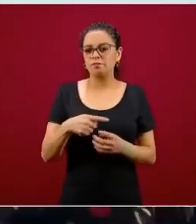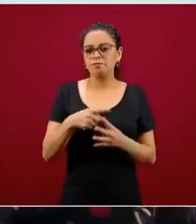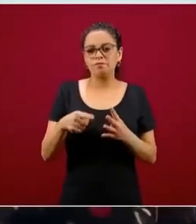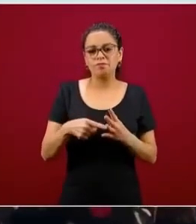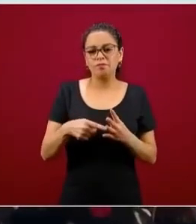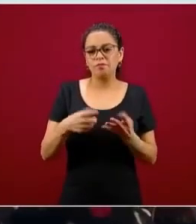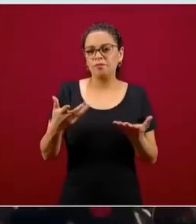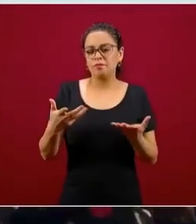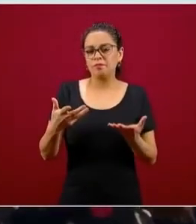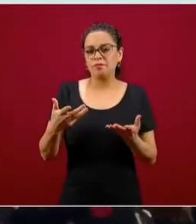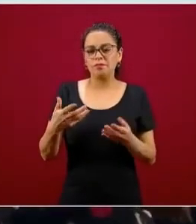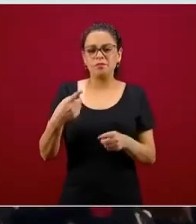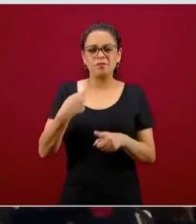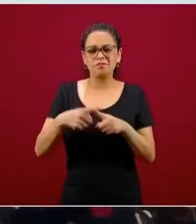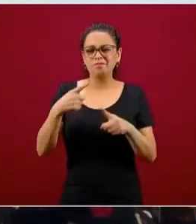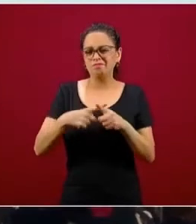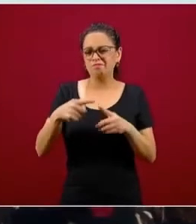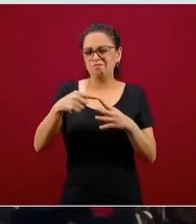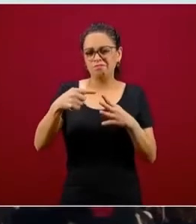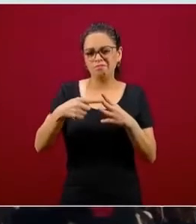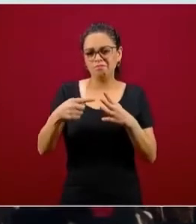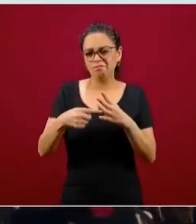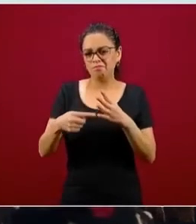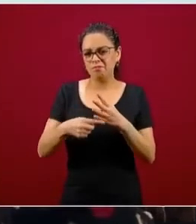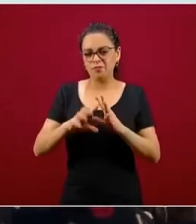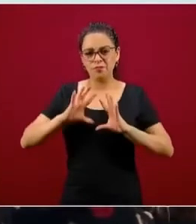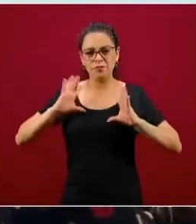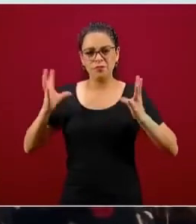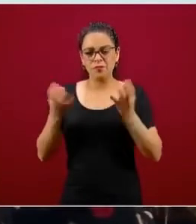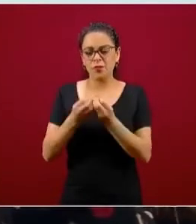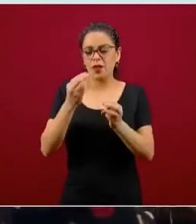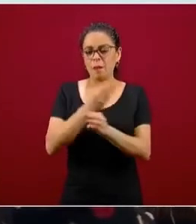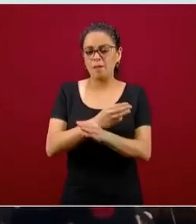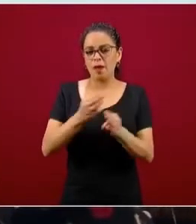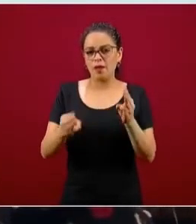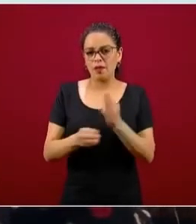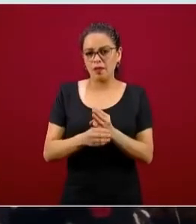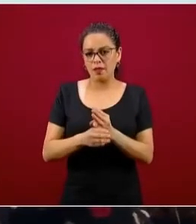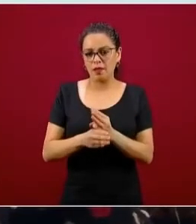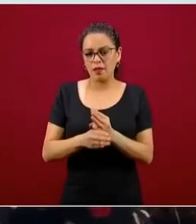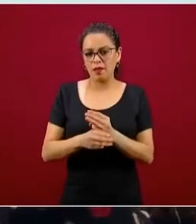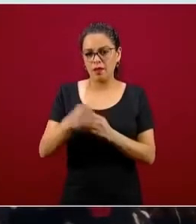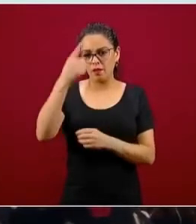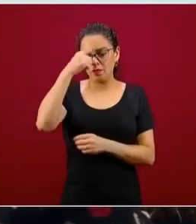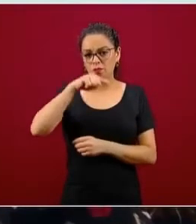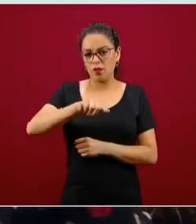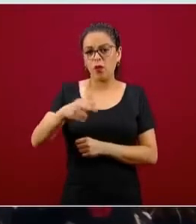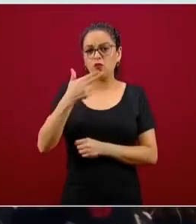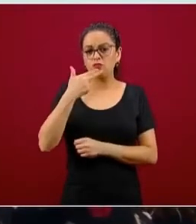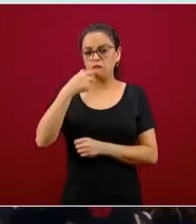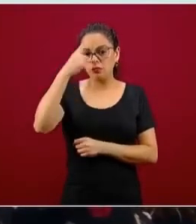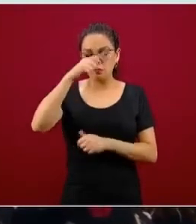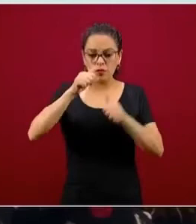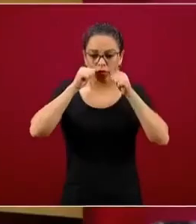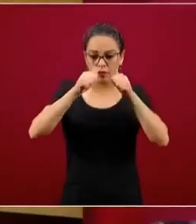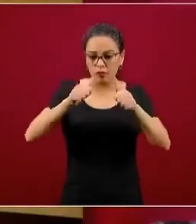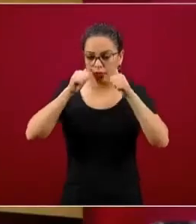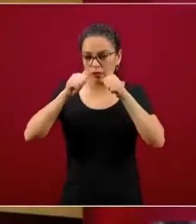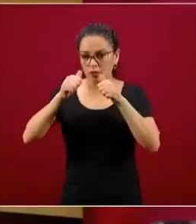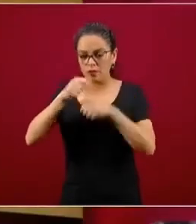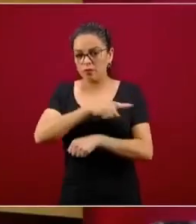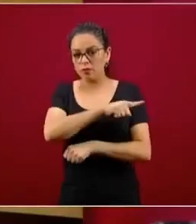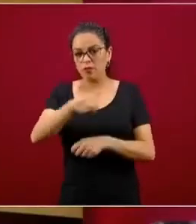torundas, compresas, toda clase de materiales textiles que pudieran estar